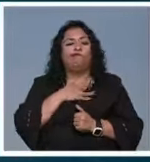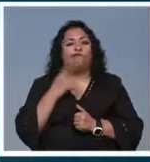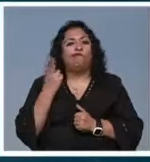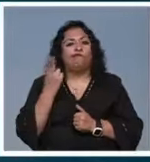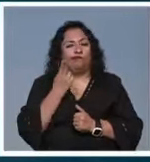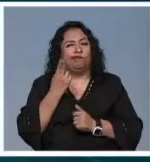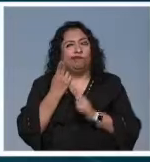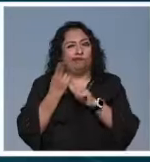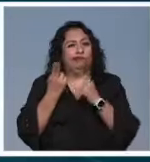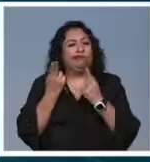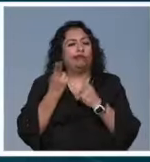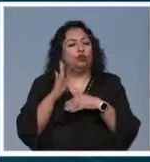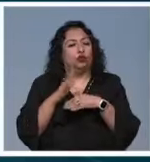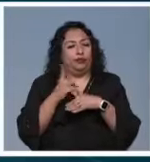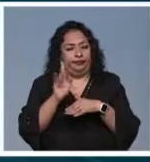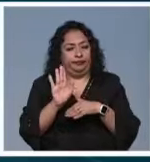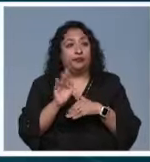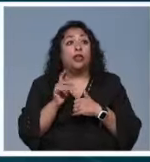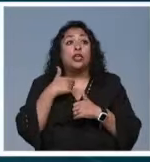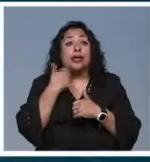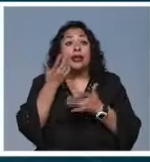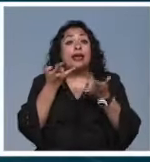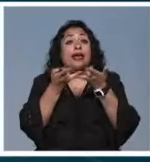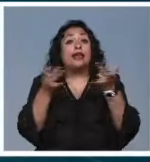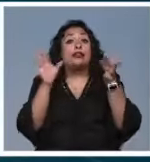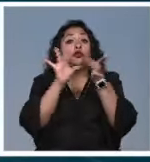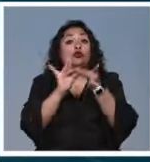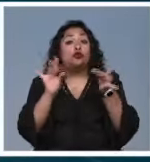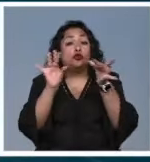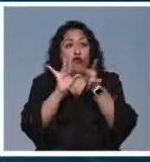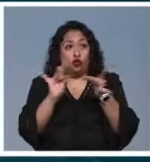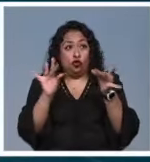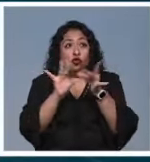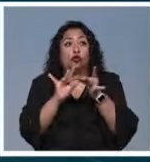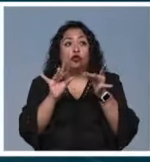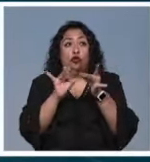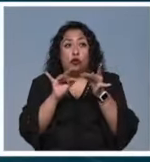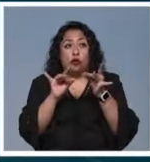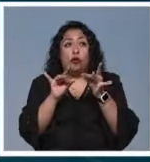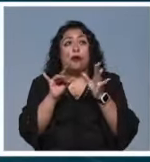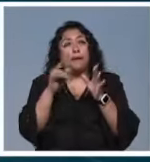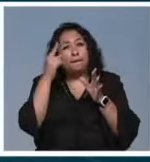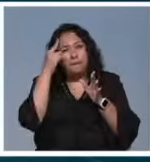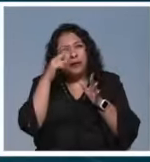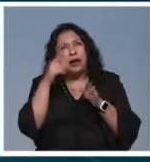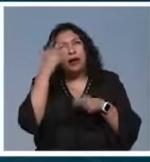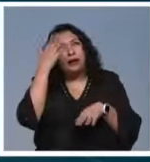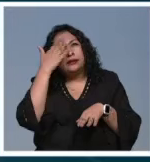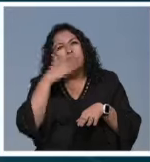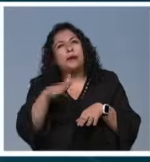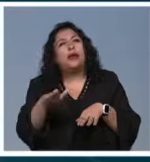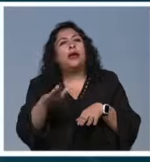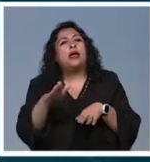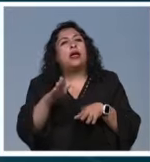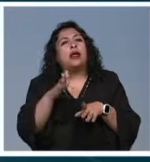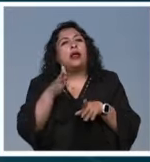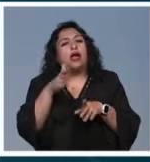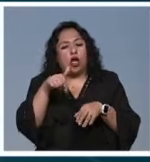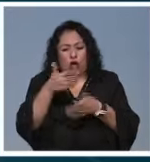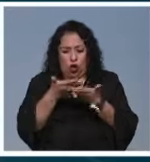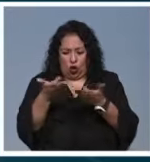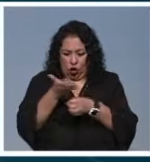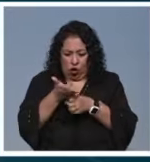digo necesitaba porque quería contar la historia al mismo tiempo. Creo que para saber hacia dónde vamos o dónde estamos en